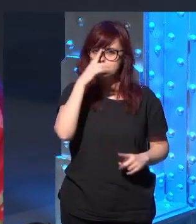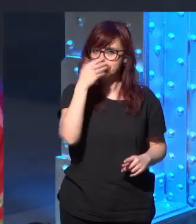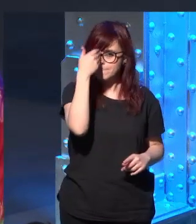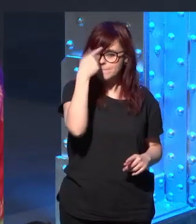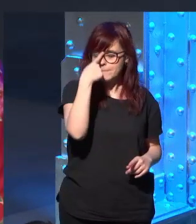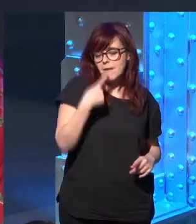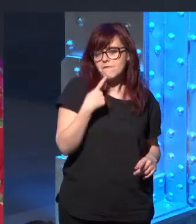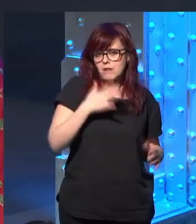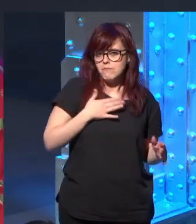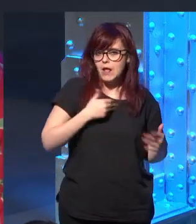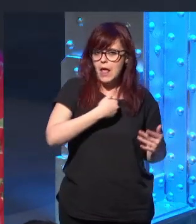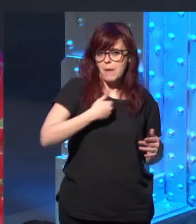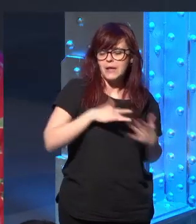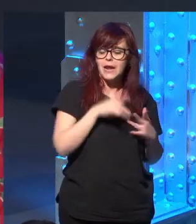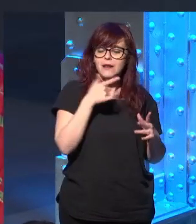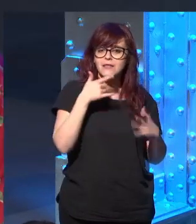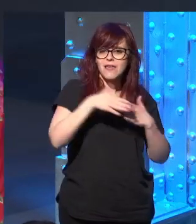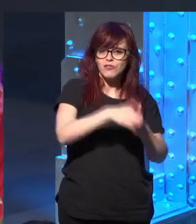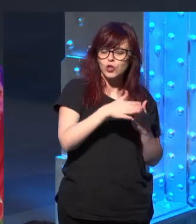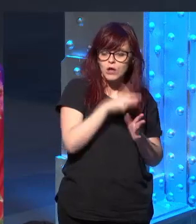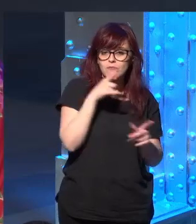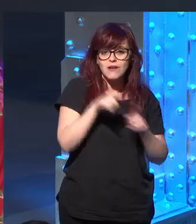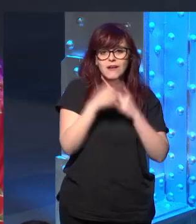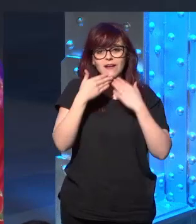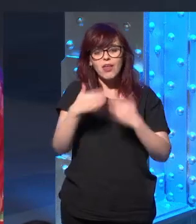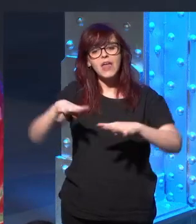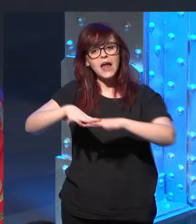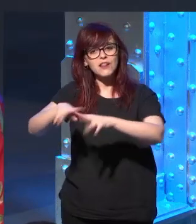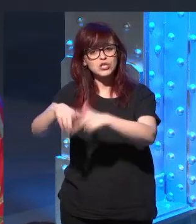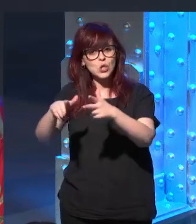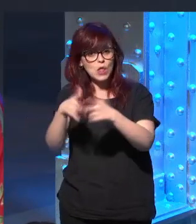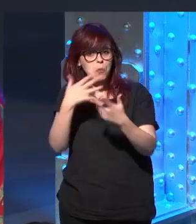ejemplo, gracias a las redes sociales, yo puedo contar mis libros igual